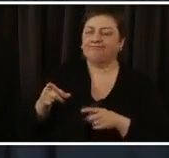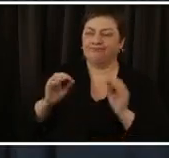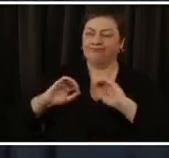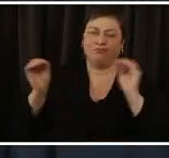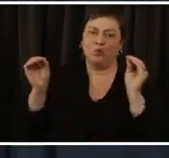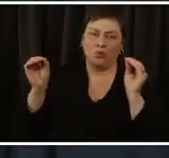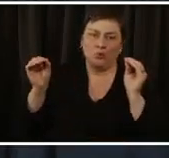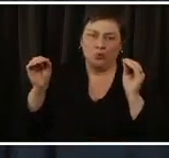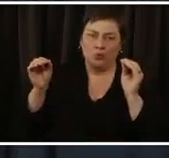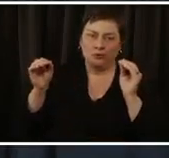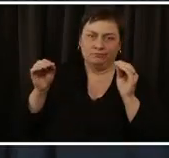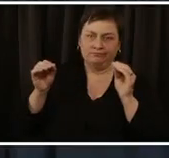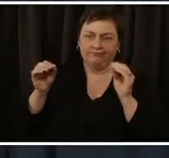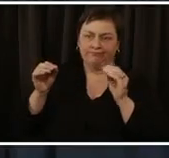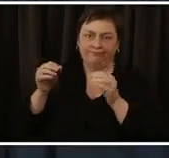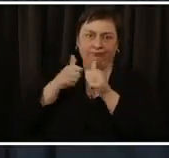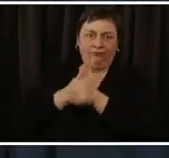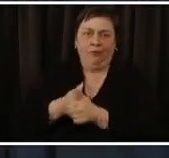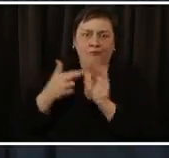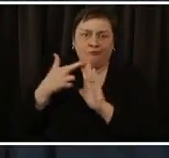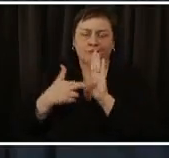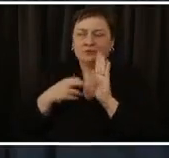taken.